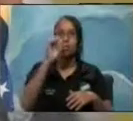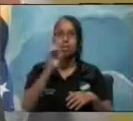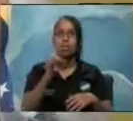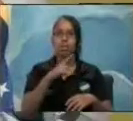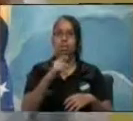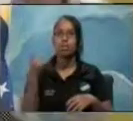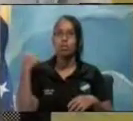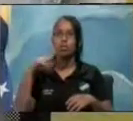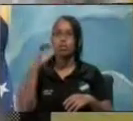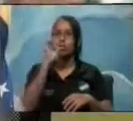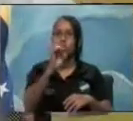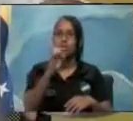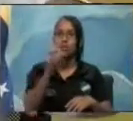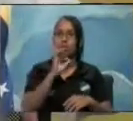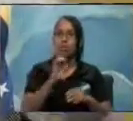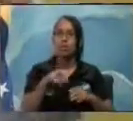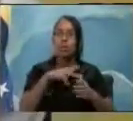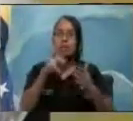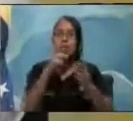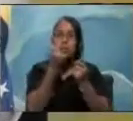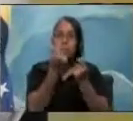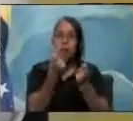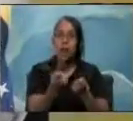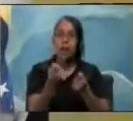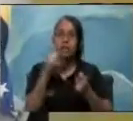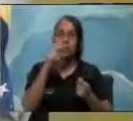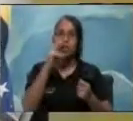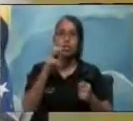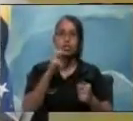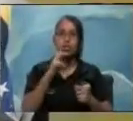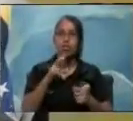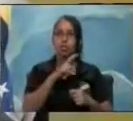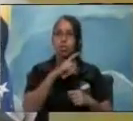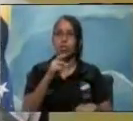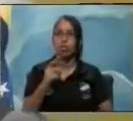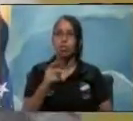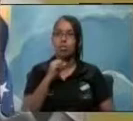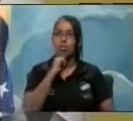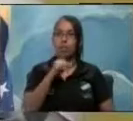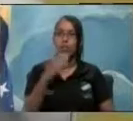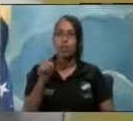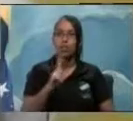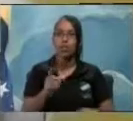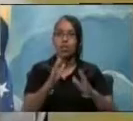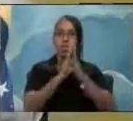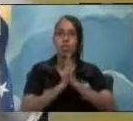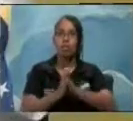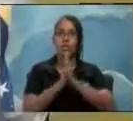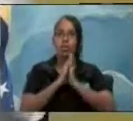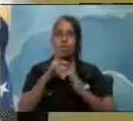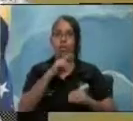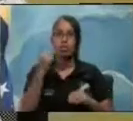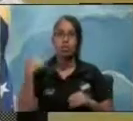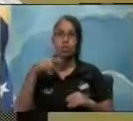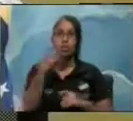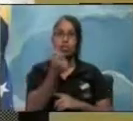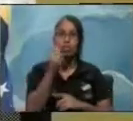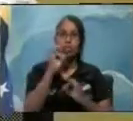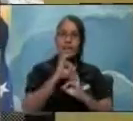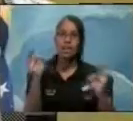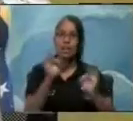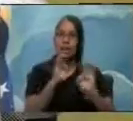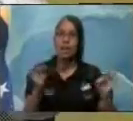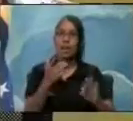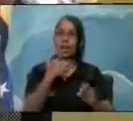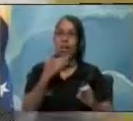tengo monedas, no tengo ni plata ni oro. No era que no oraba, sino no tengo plata ni metálico,